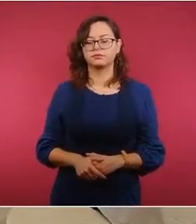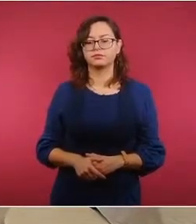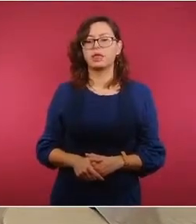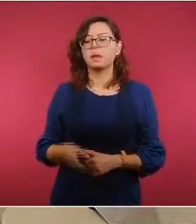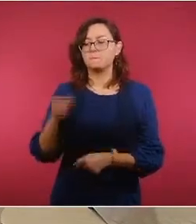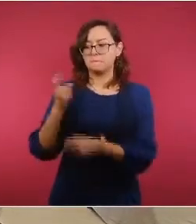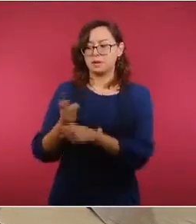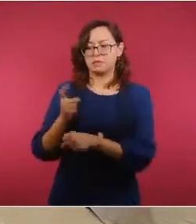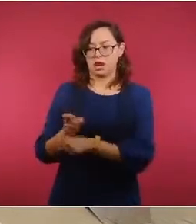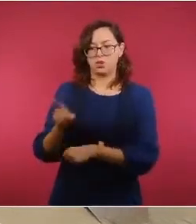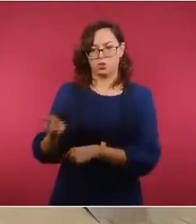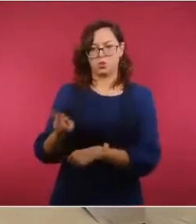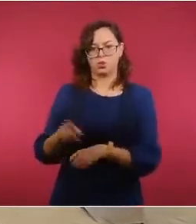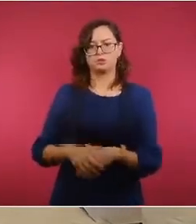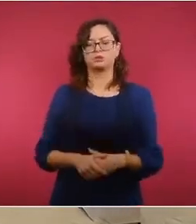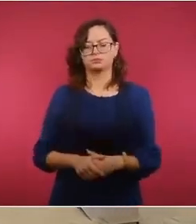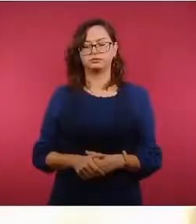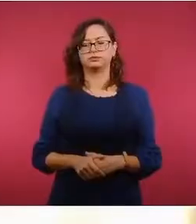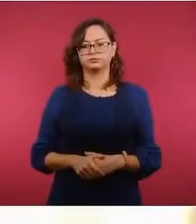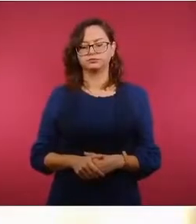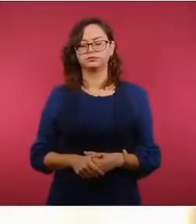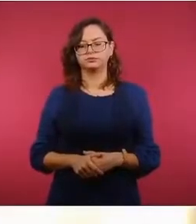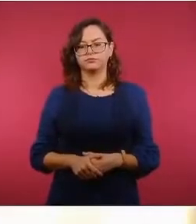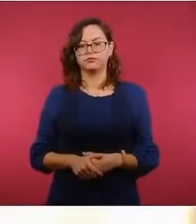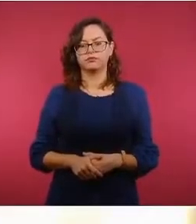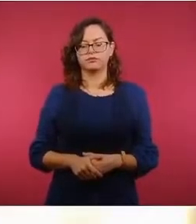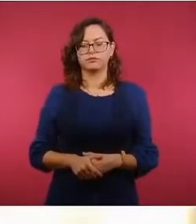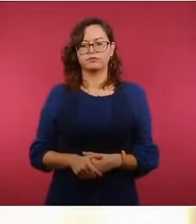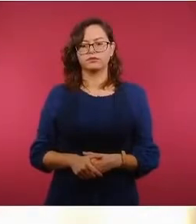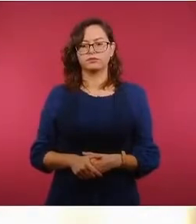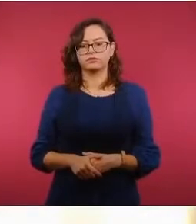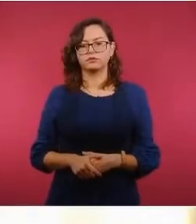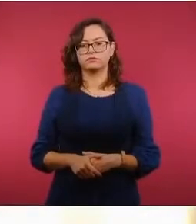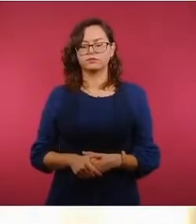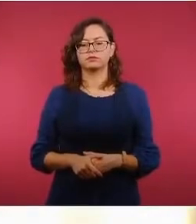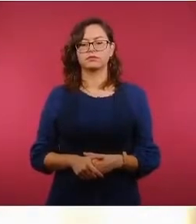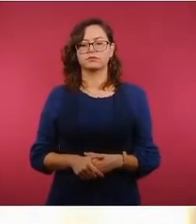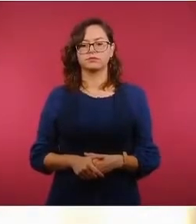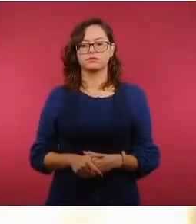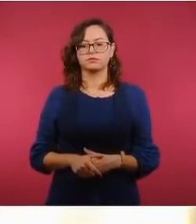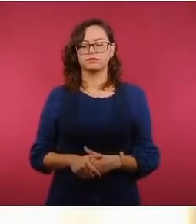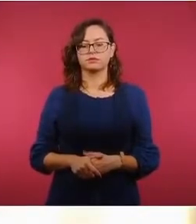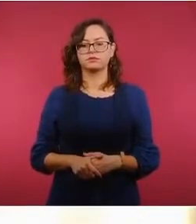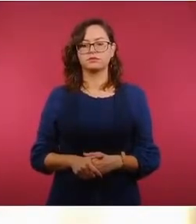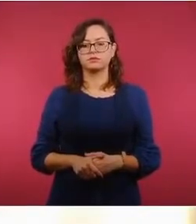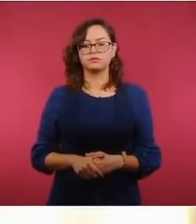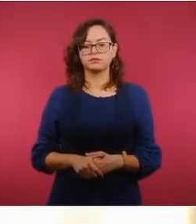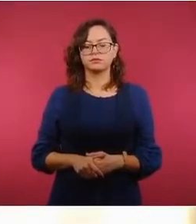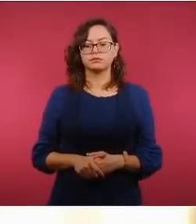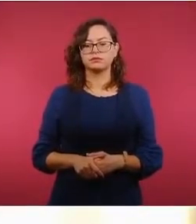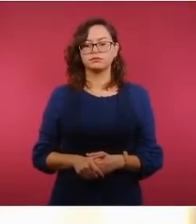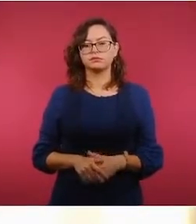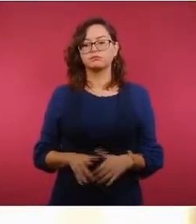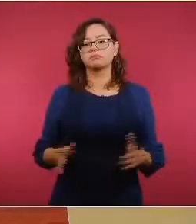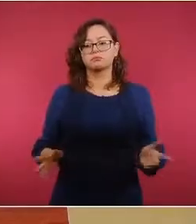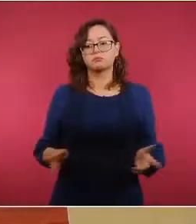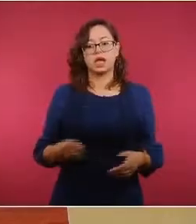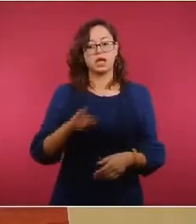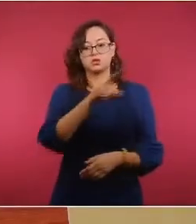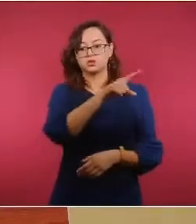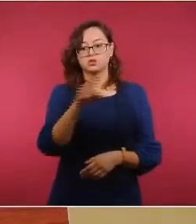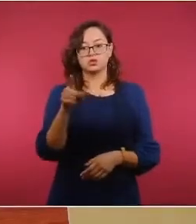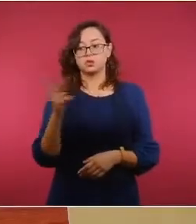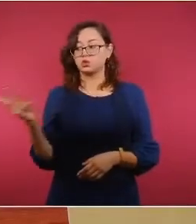Nos han pedido también que no se dé a conocer y estamos cumpliendo con